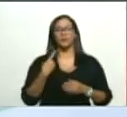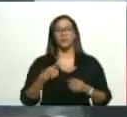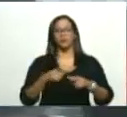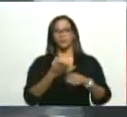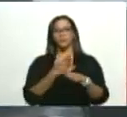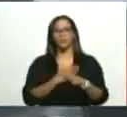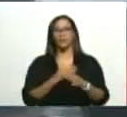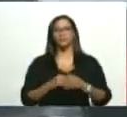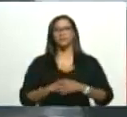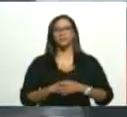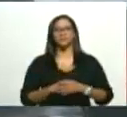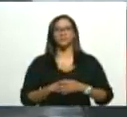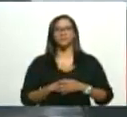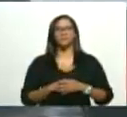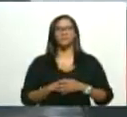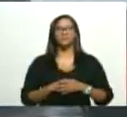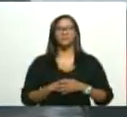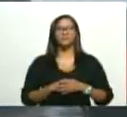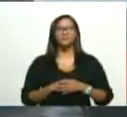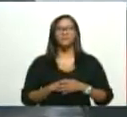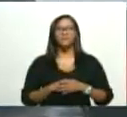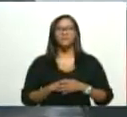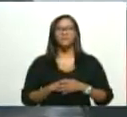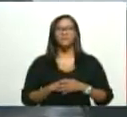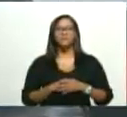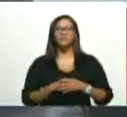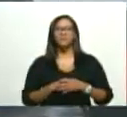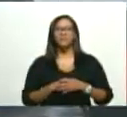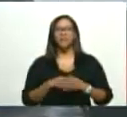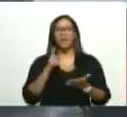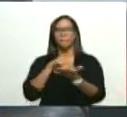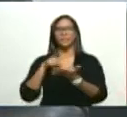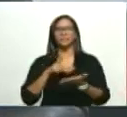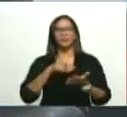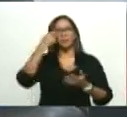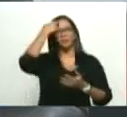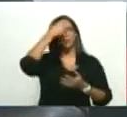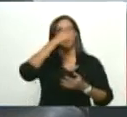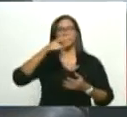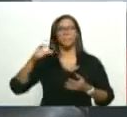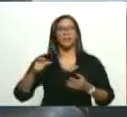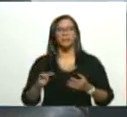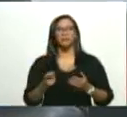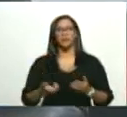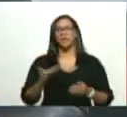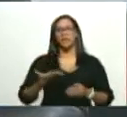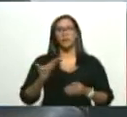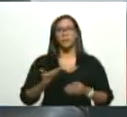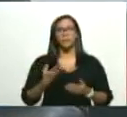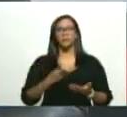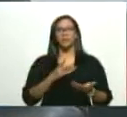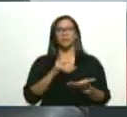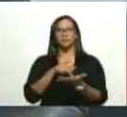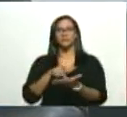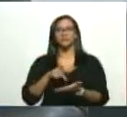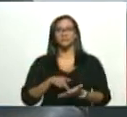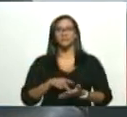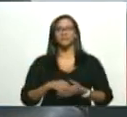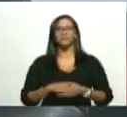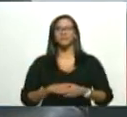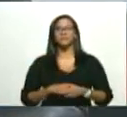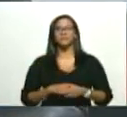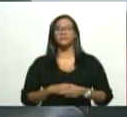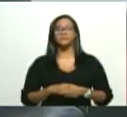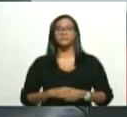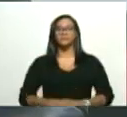que reafirmando lo que ya había dicho, la participación popular es fundamental para hacer frente al imperialismo. Entonces, aun